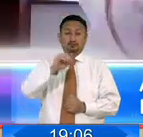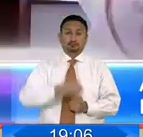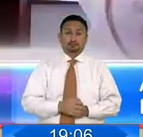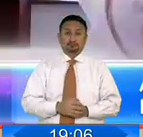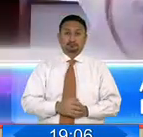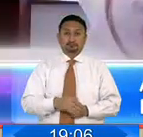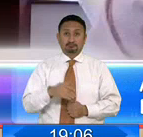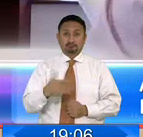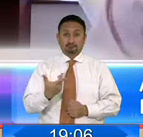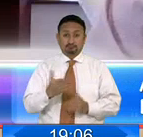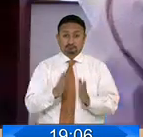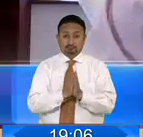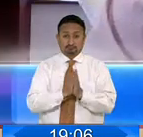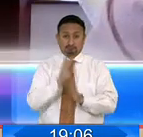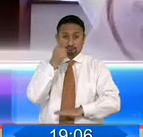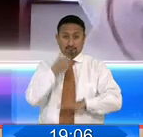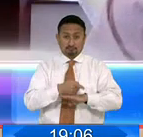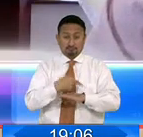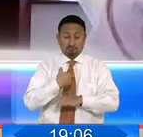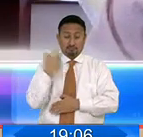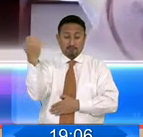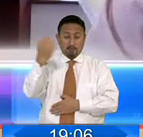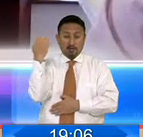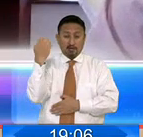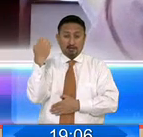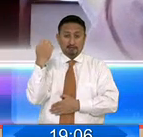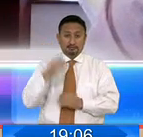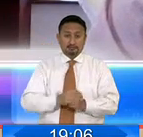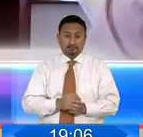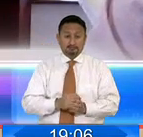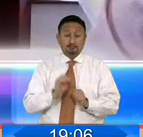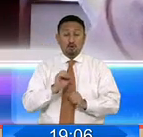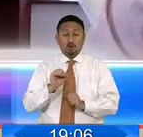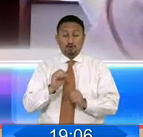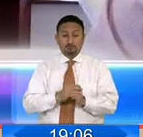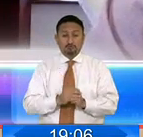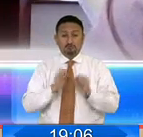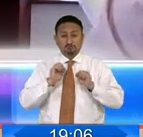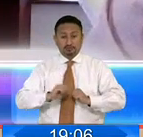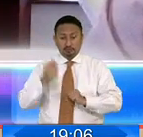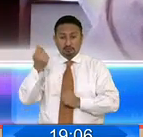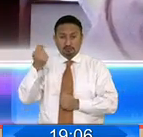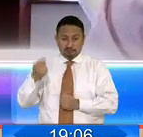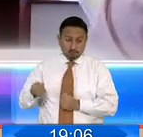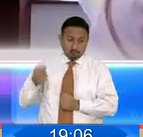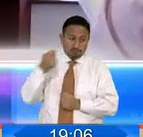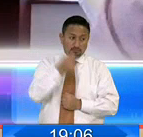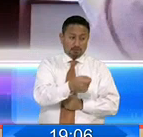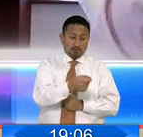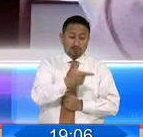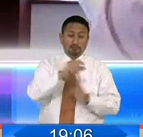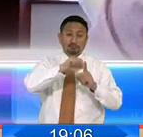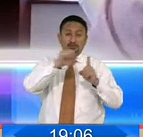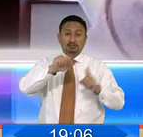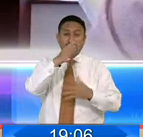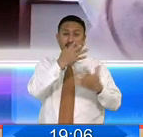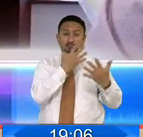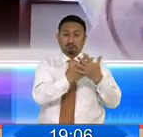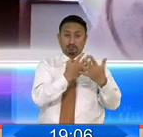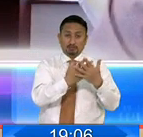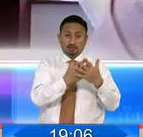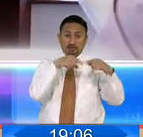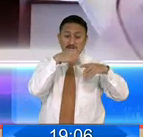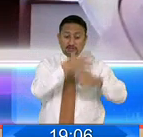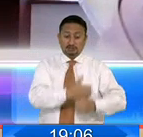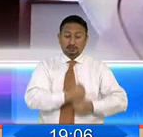declarar en emergencia de manera inmediata o emitir los recursos necesarios para que el sistema penitenciario y de